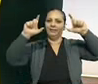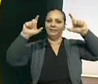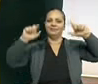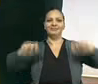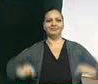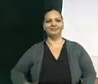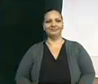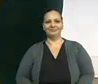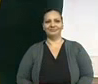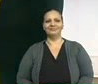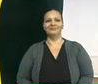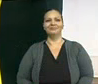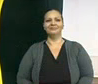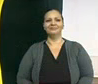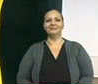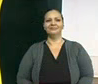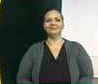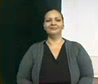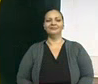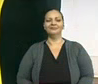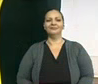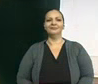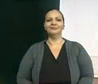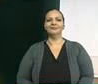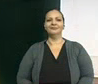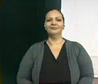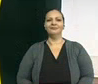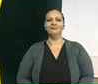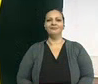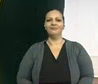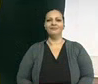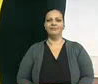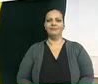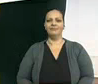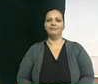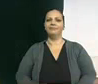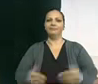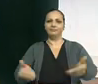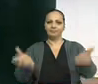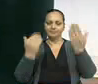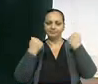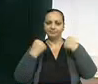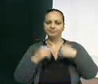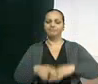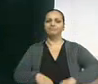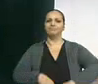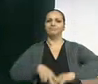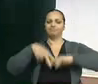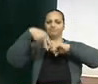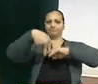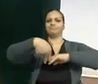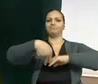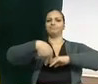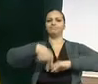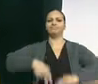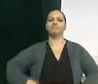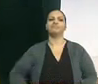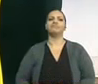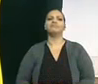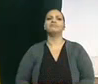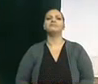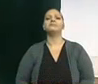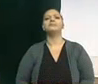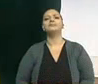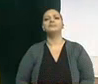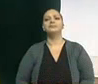mensaje, solamente póngase tieso cabezón. Bien. Eso, ponte tieso cabezón, que